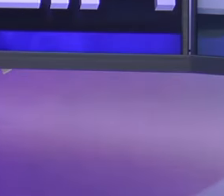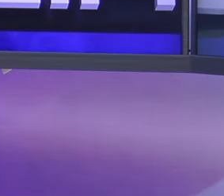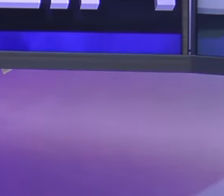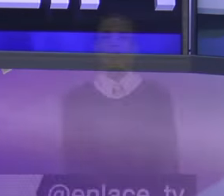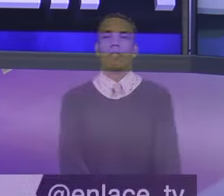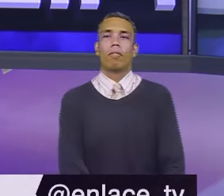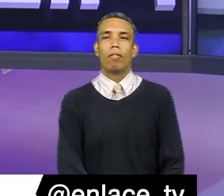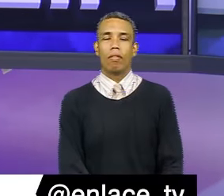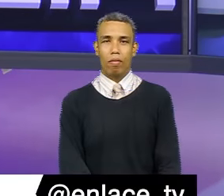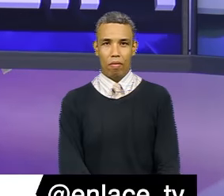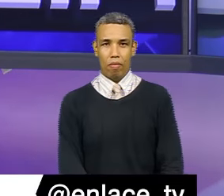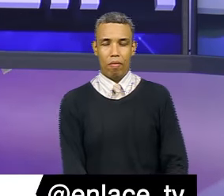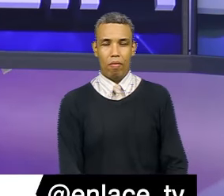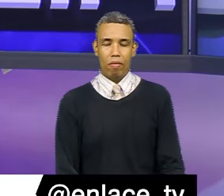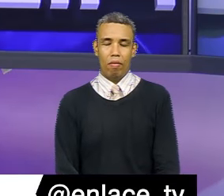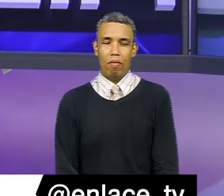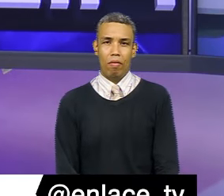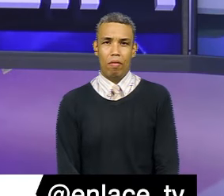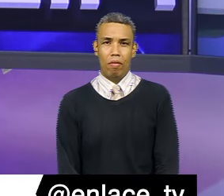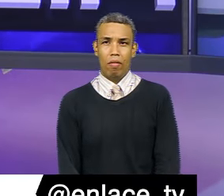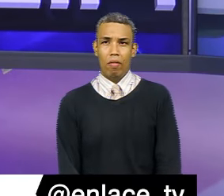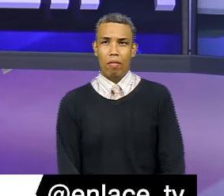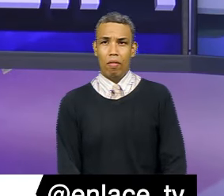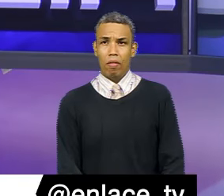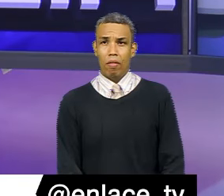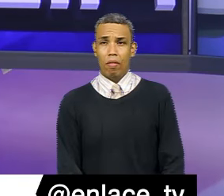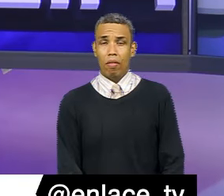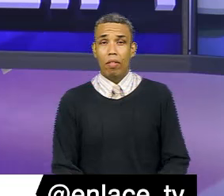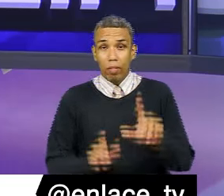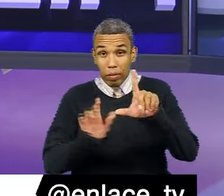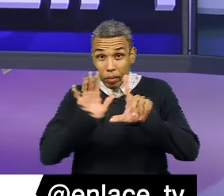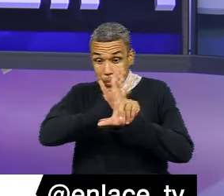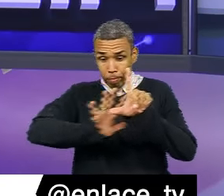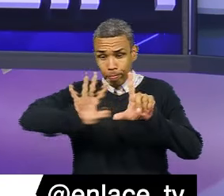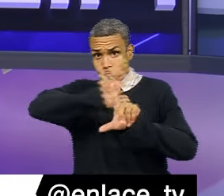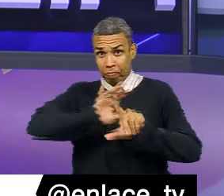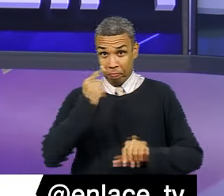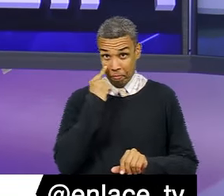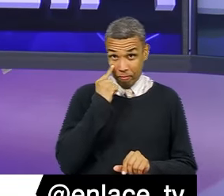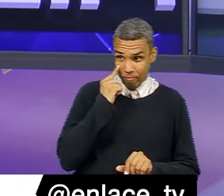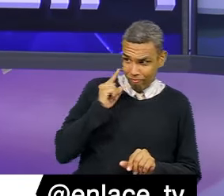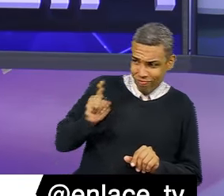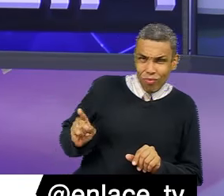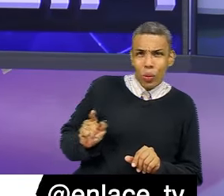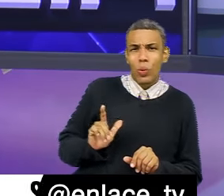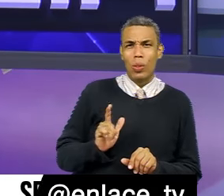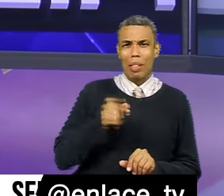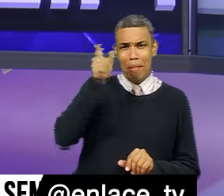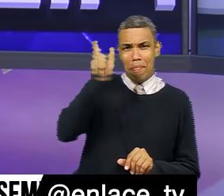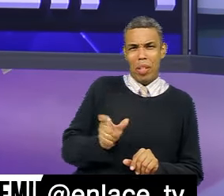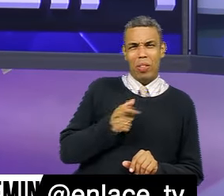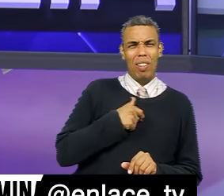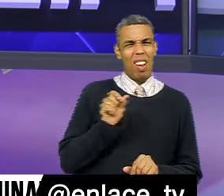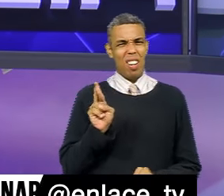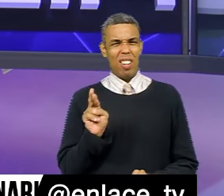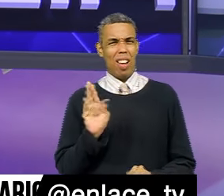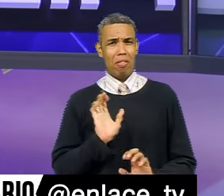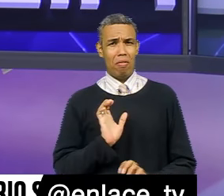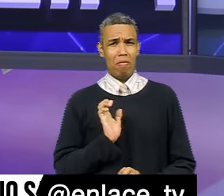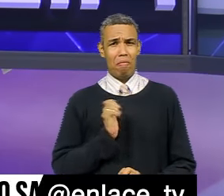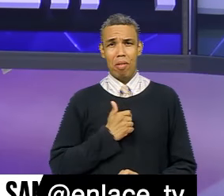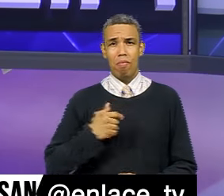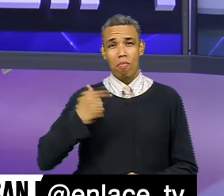Continuamos con la información en Enlace Noticias. En registro de video quedó grabada la forma como una persona la emprende a golpes contra su motocicleta, que terminó en